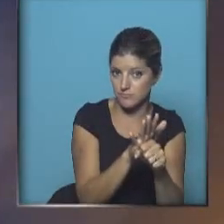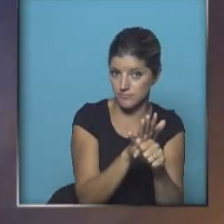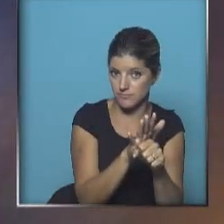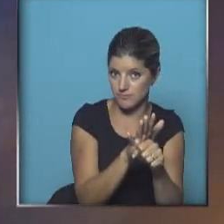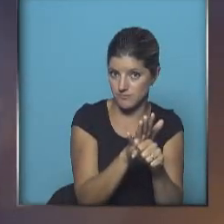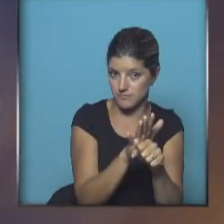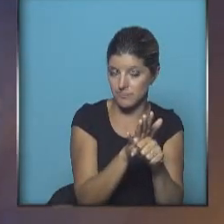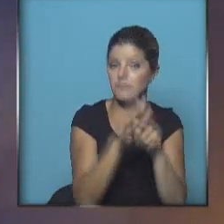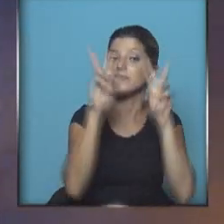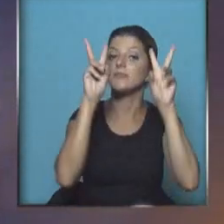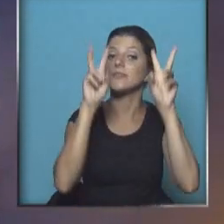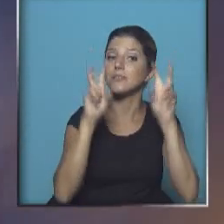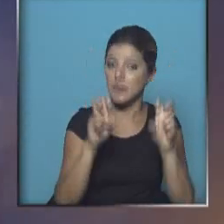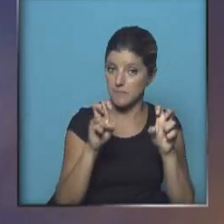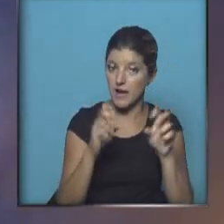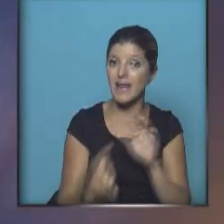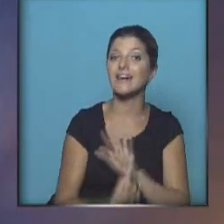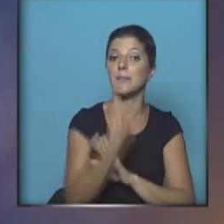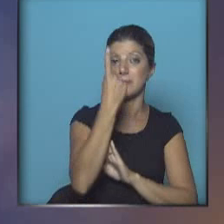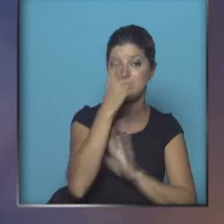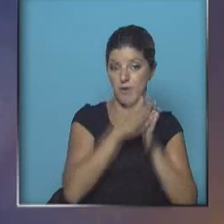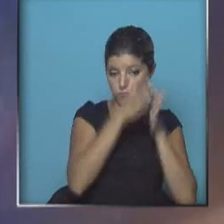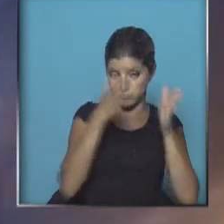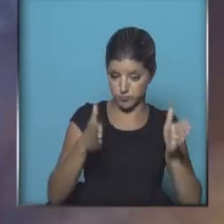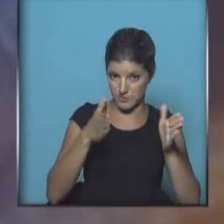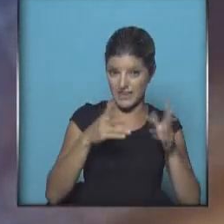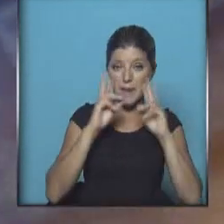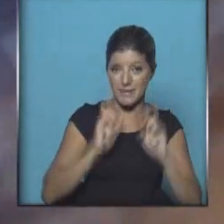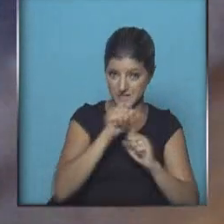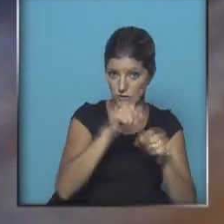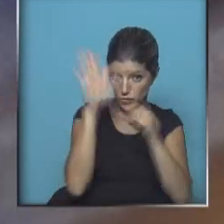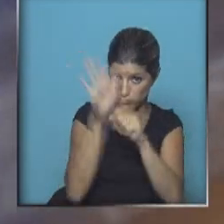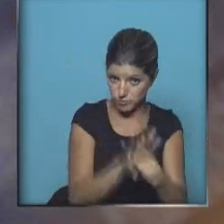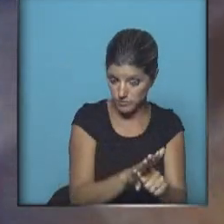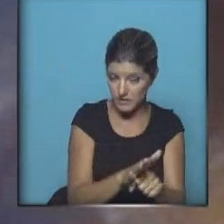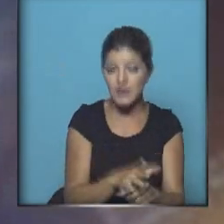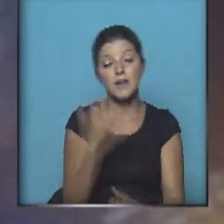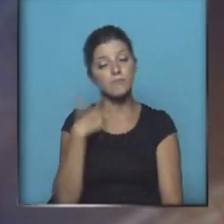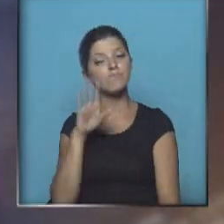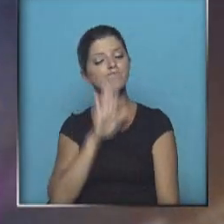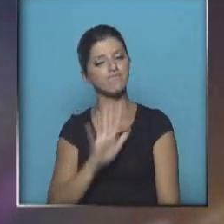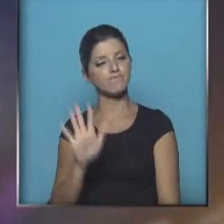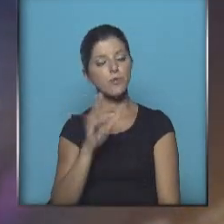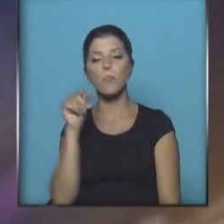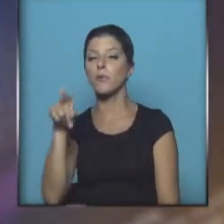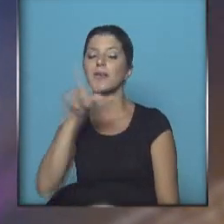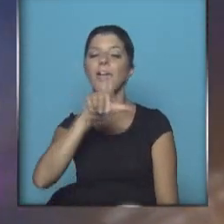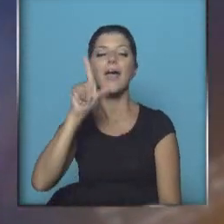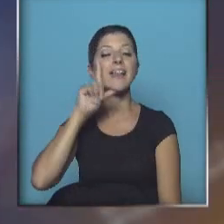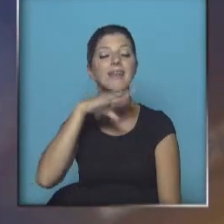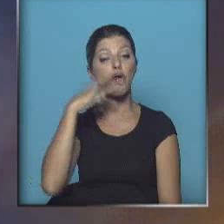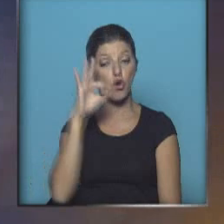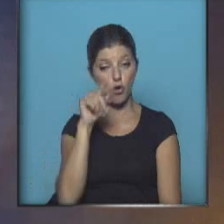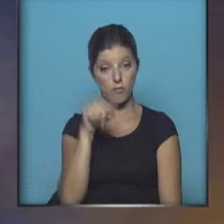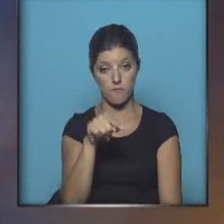en la causa, en el primer tramo de la causa. Cosa que es bastante curiosa porque el hijo,